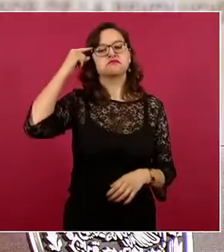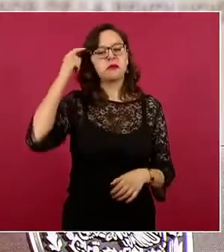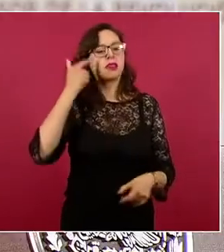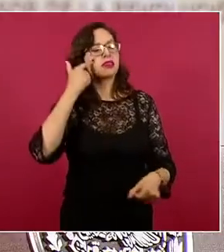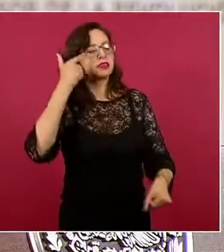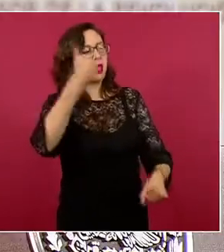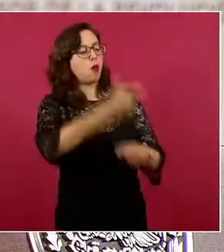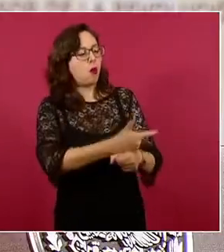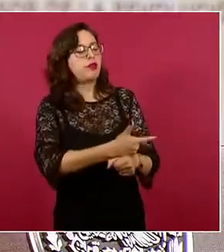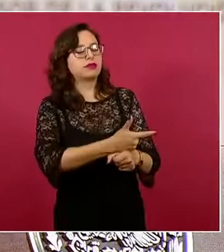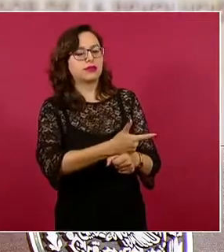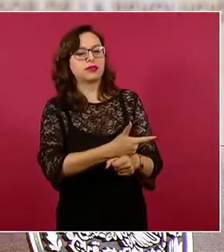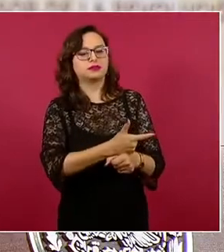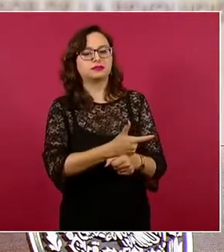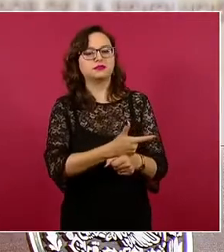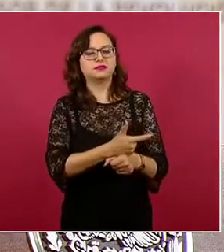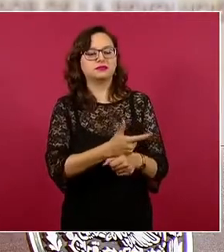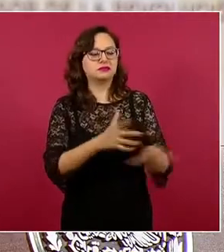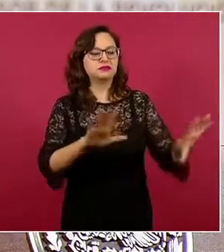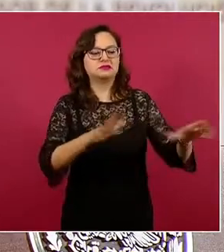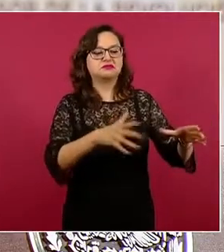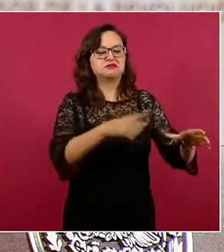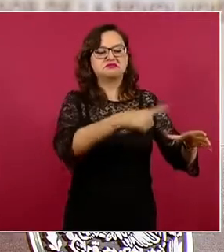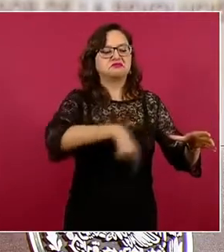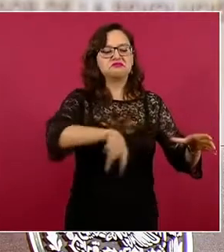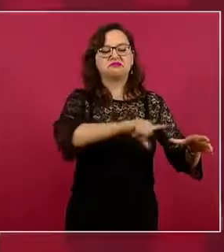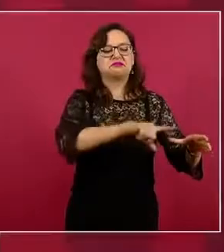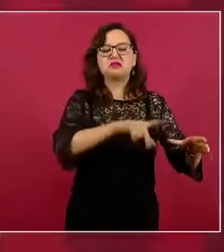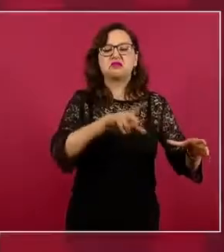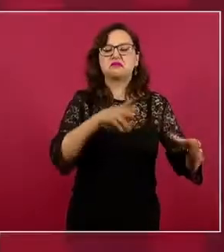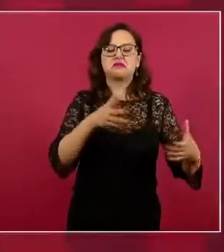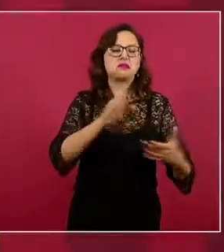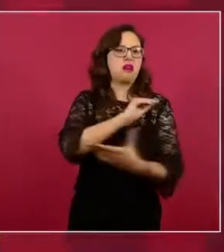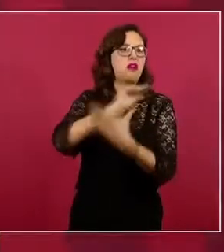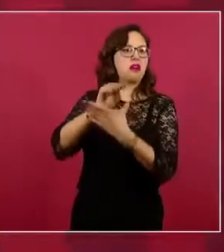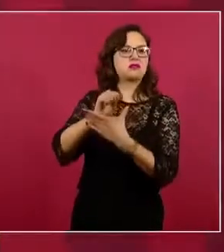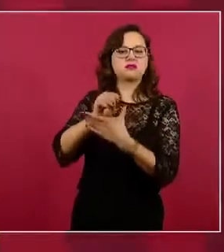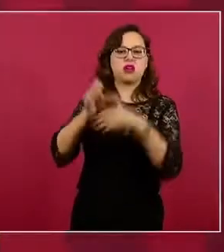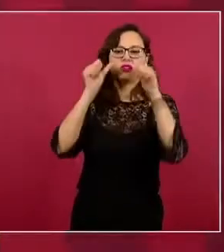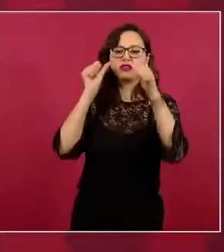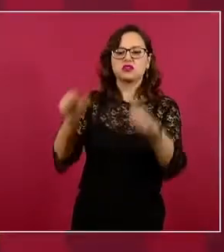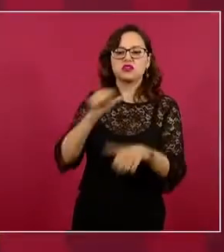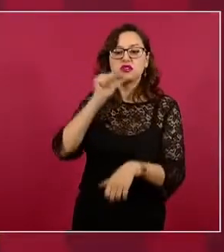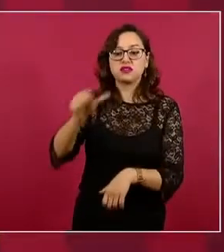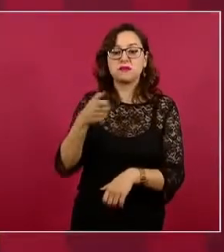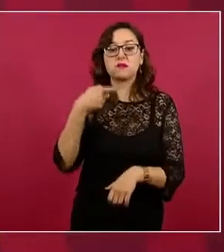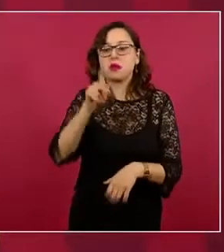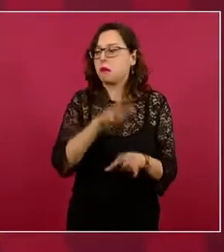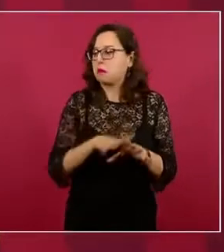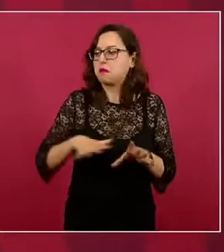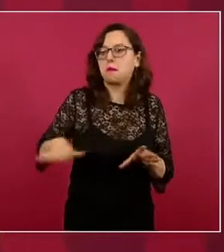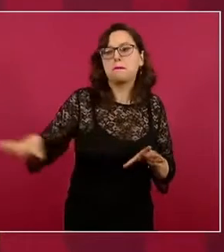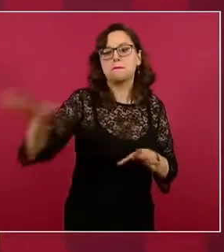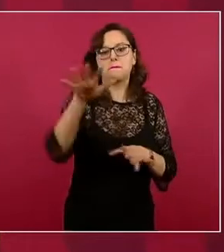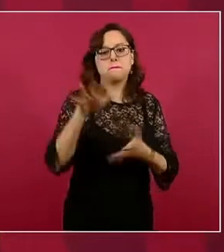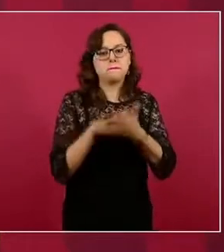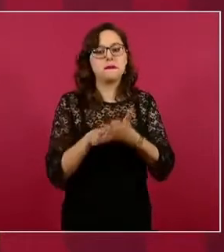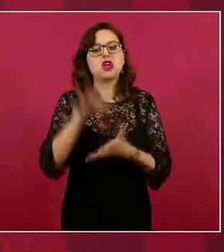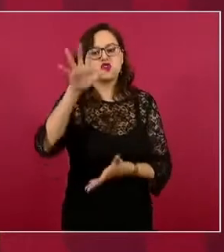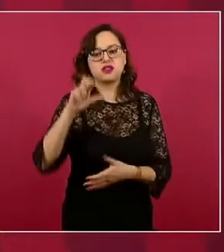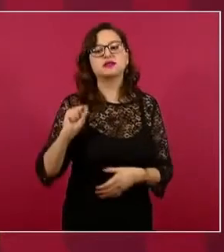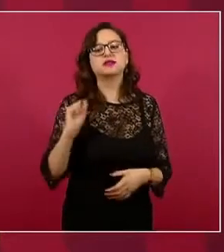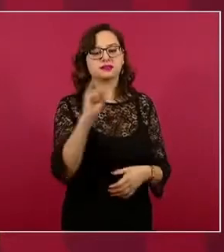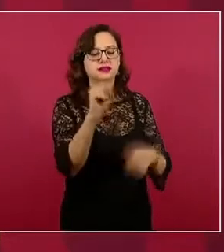su apoyo y nos respaldan. Otros no, pues, lo estamos viendo, pero es una